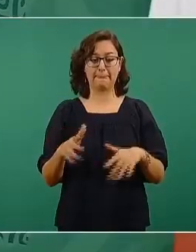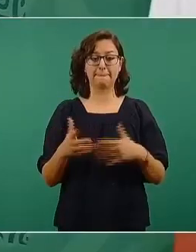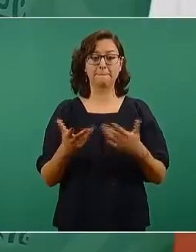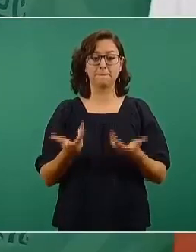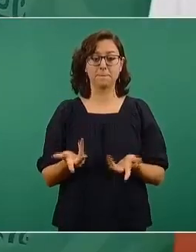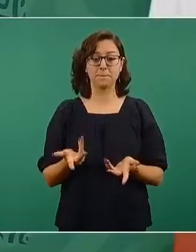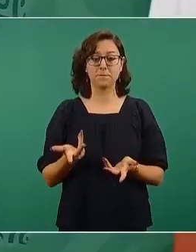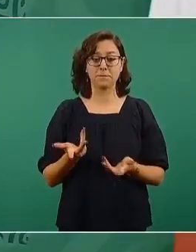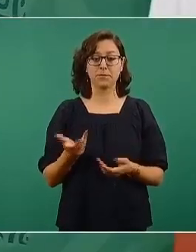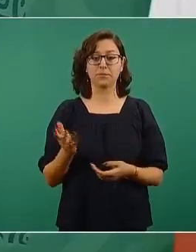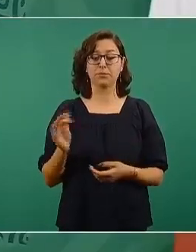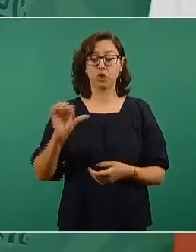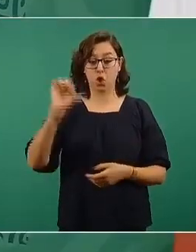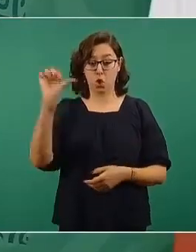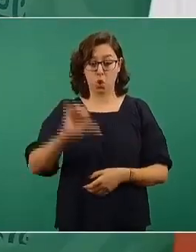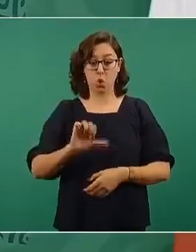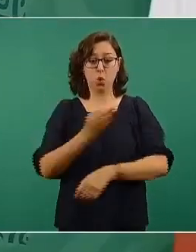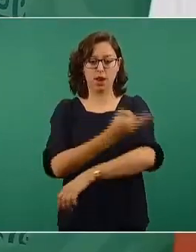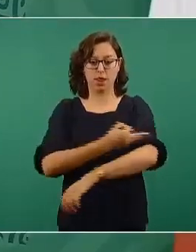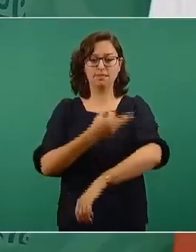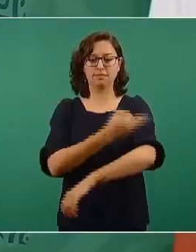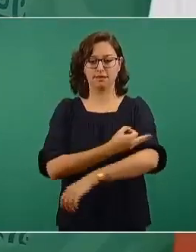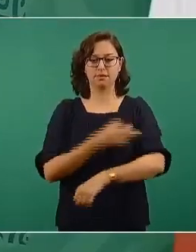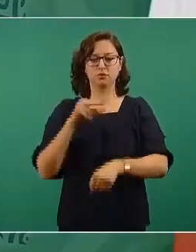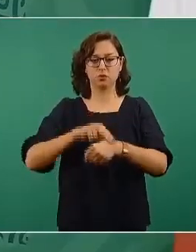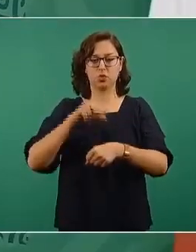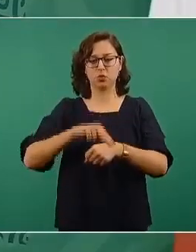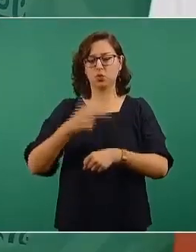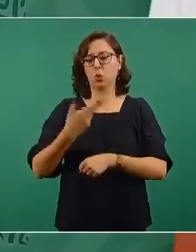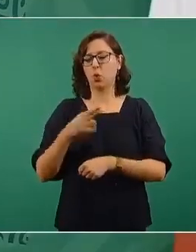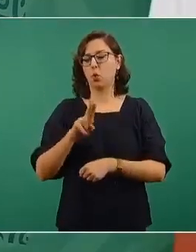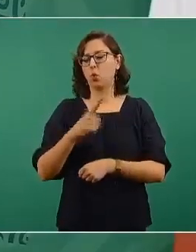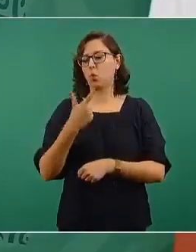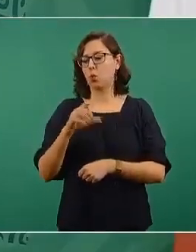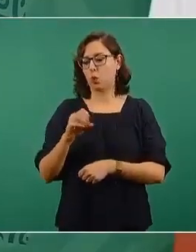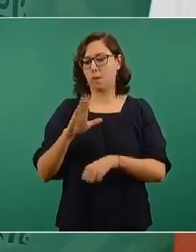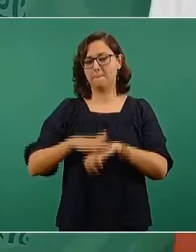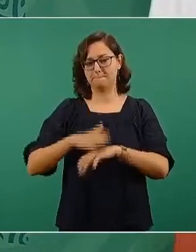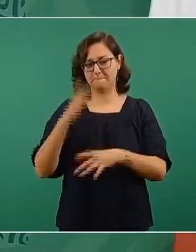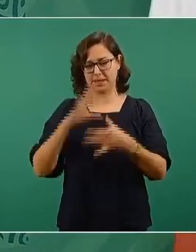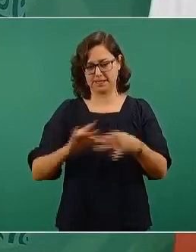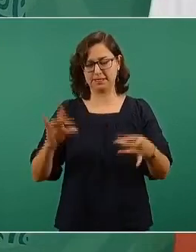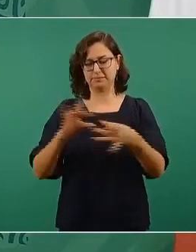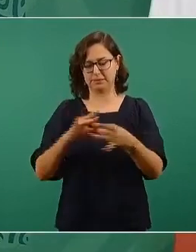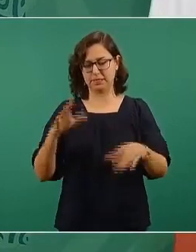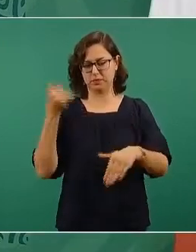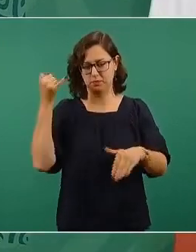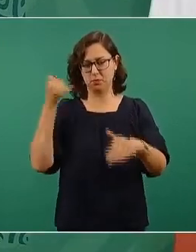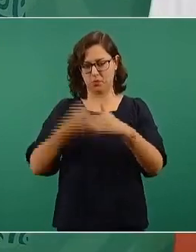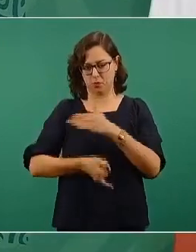puede ser que hoy por la tarde Hugo les explique. Ya tenemos